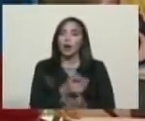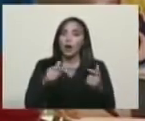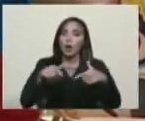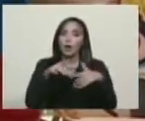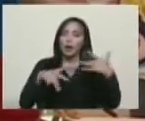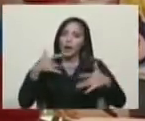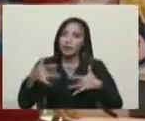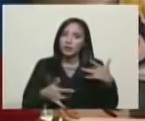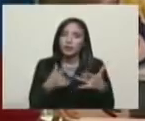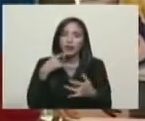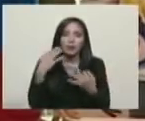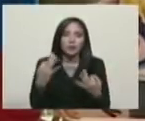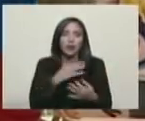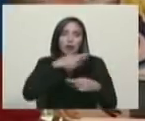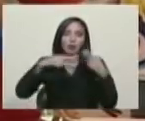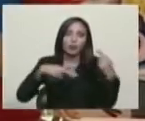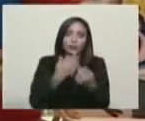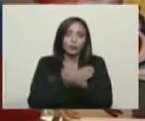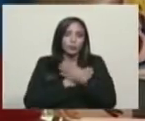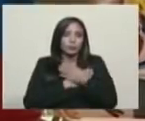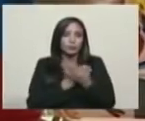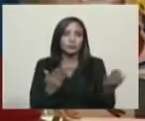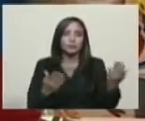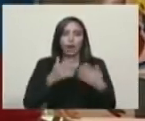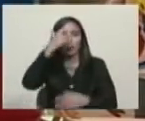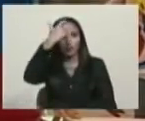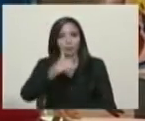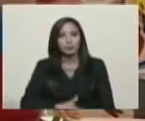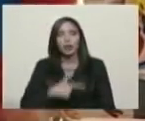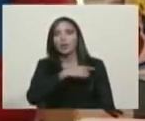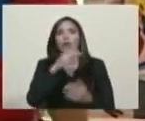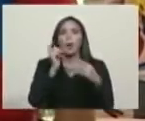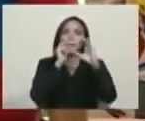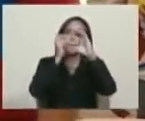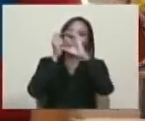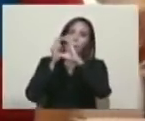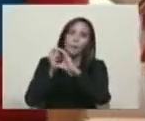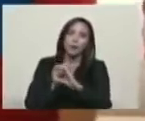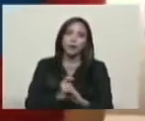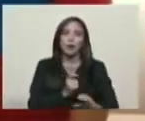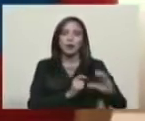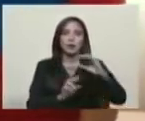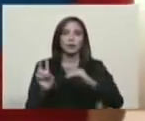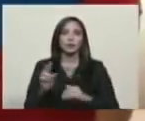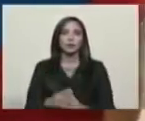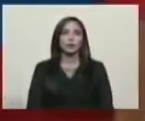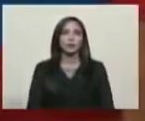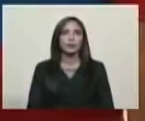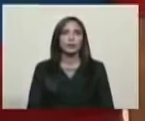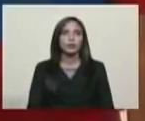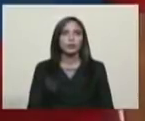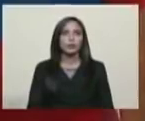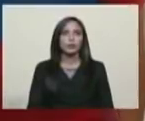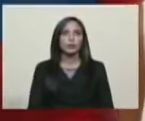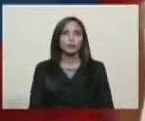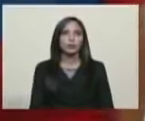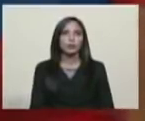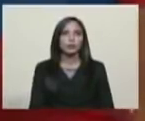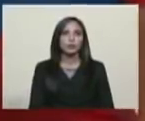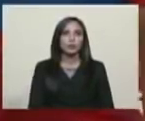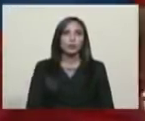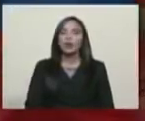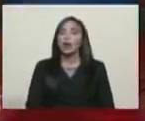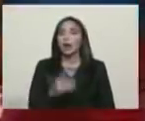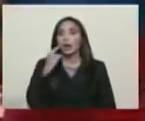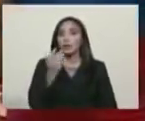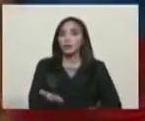de profunda revolución, de dignificación de la minería en Venezuela. Y esto es solo con el pueblo organizado. Aquí está